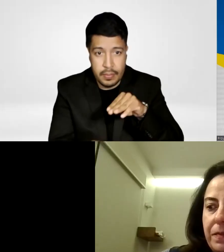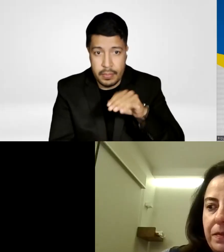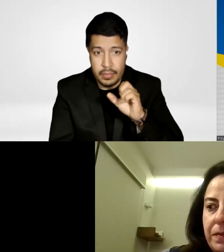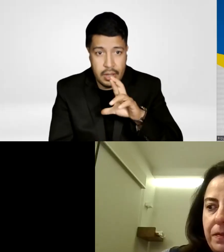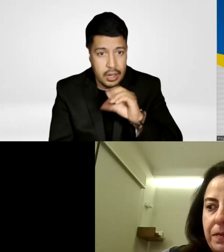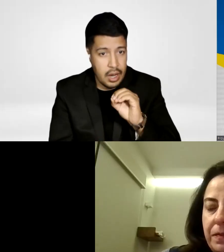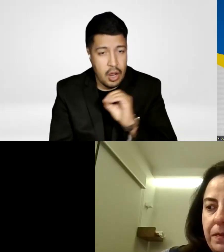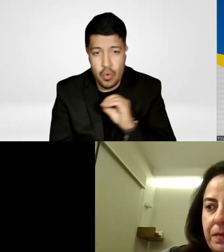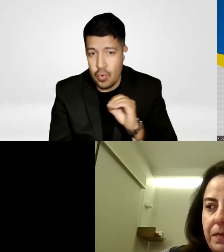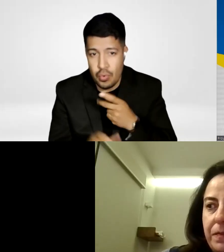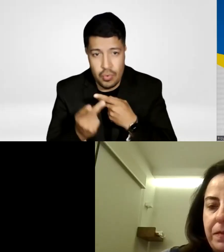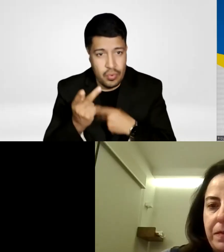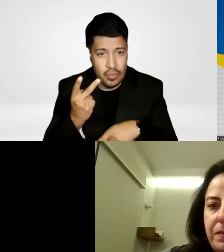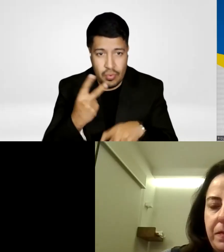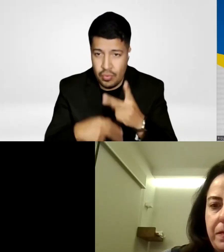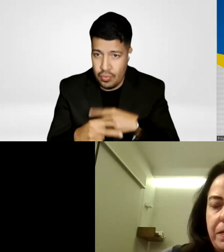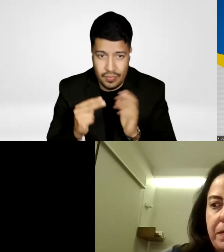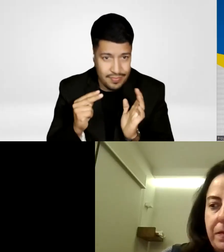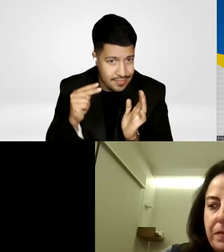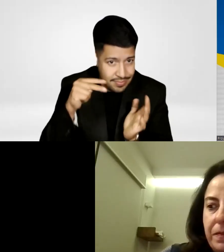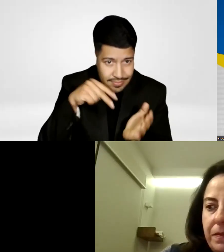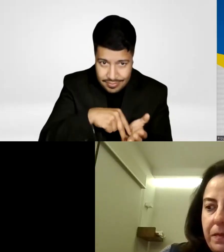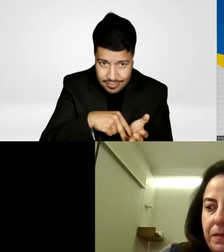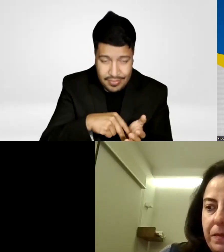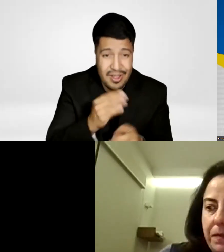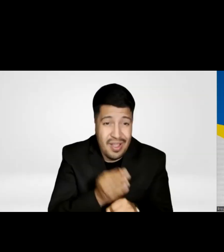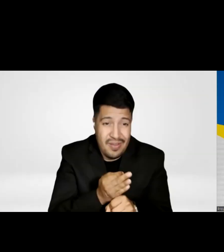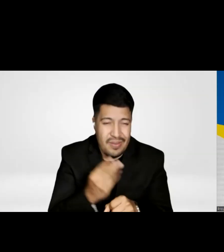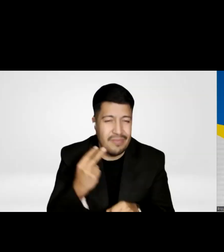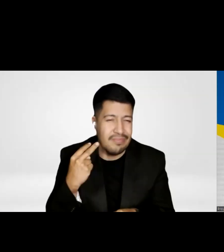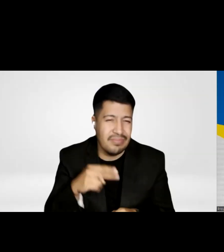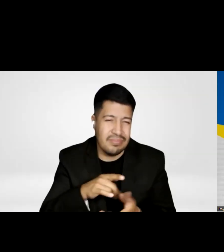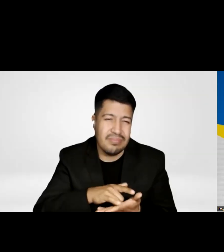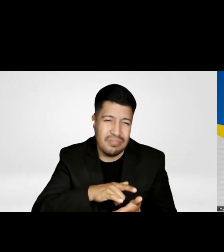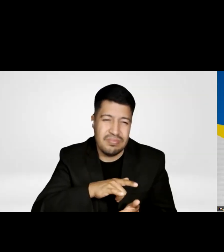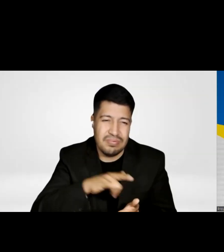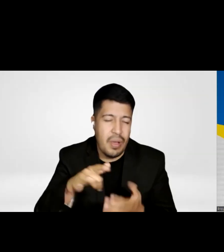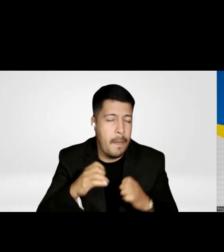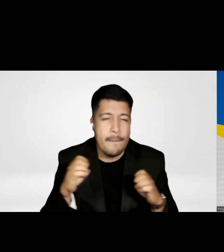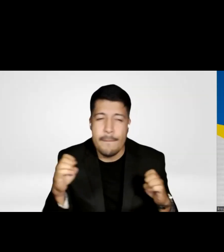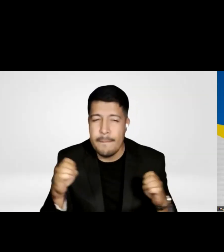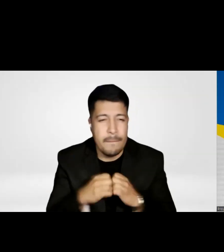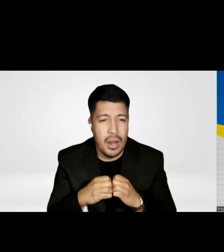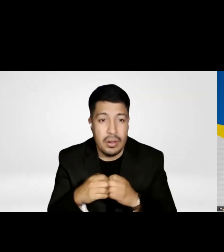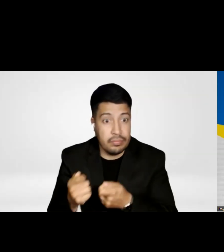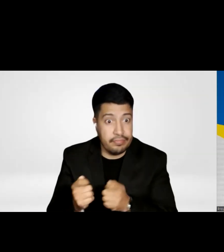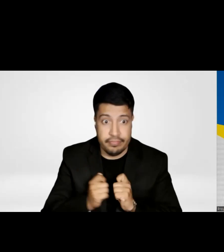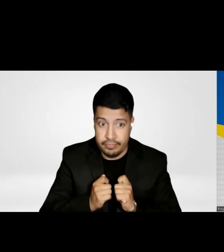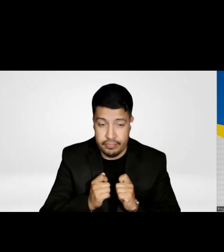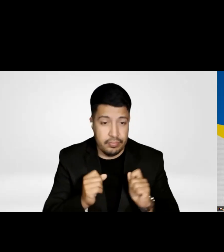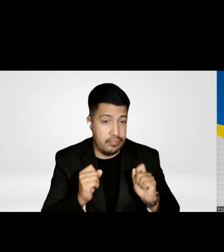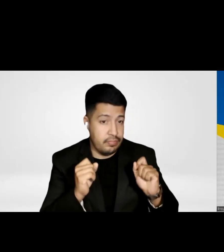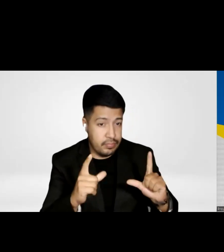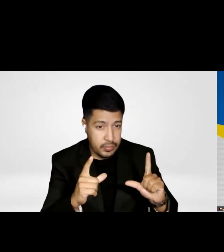estar de forma presencial porque tuvo que viajar y un imprevisto, pero nos dejó su presentación. Les voy de